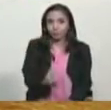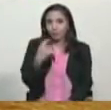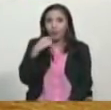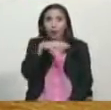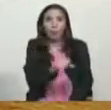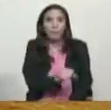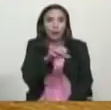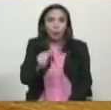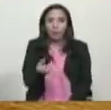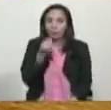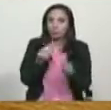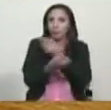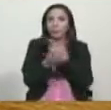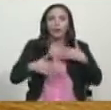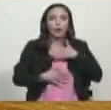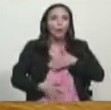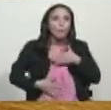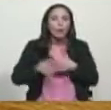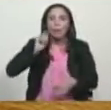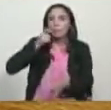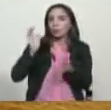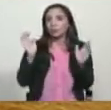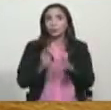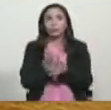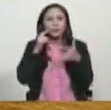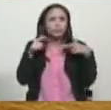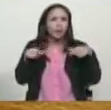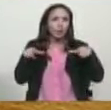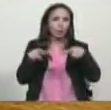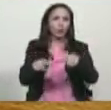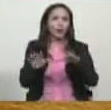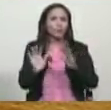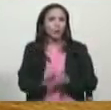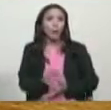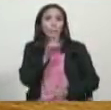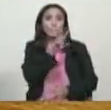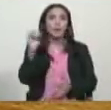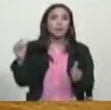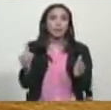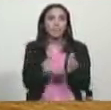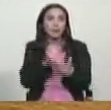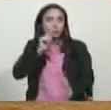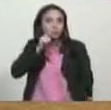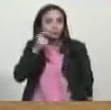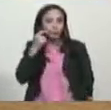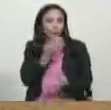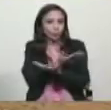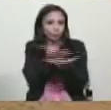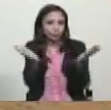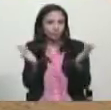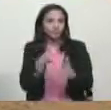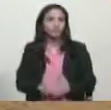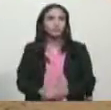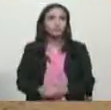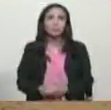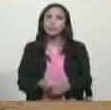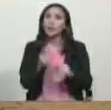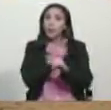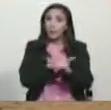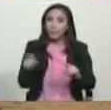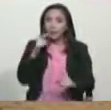consumir estos alimentos. Este espacio que usted ve acá es para 20.000 aves, como se lo estaba comentando, pero queremos que